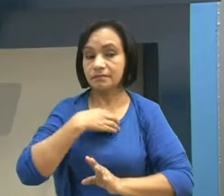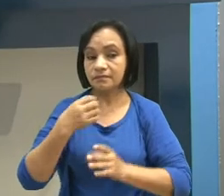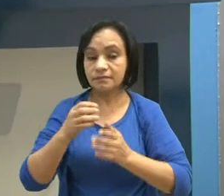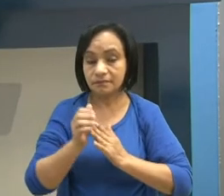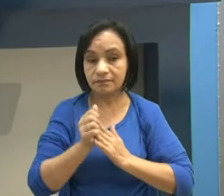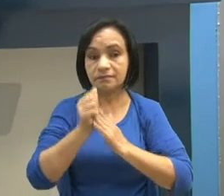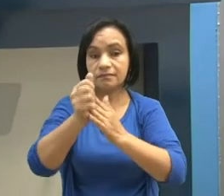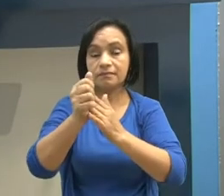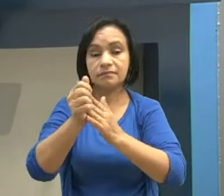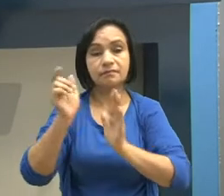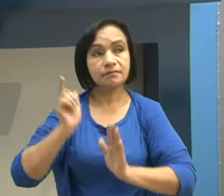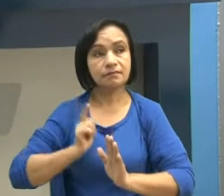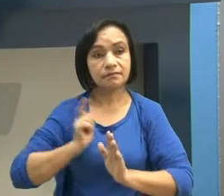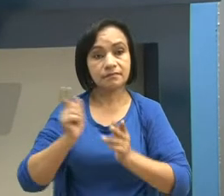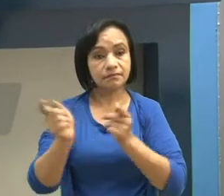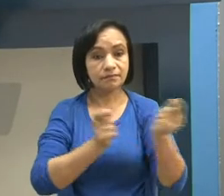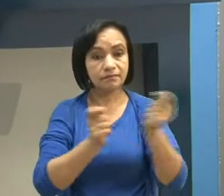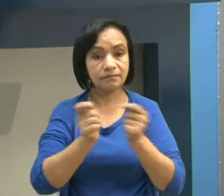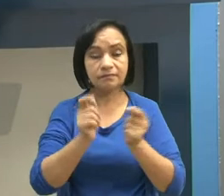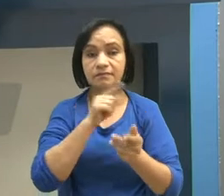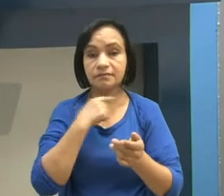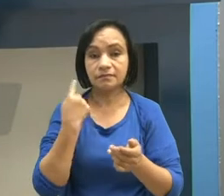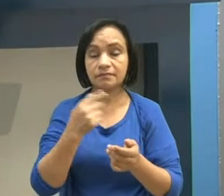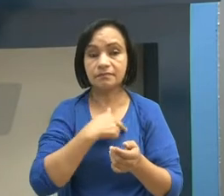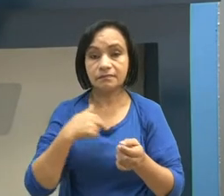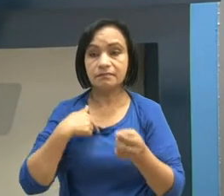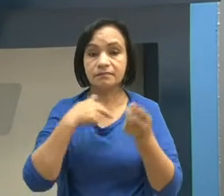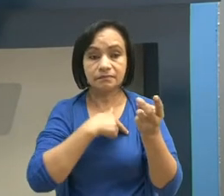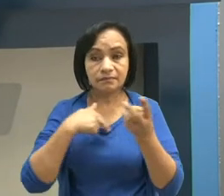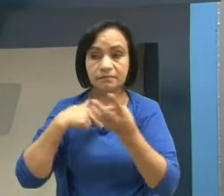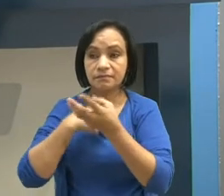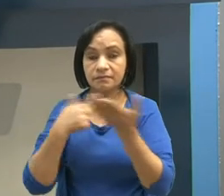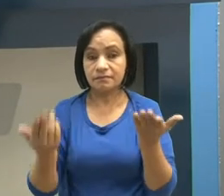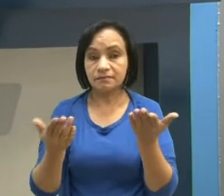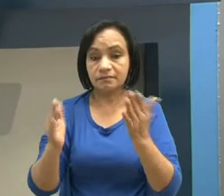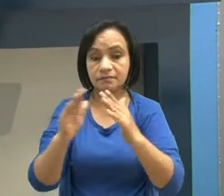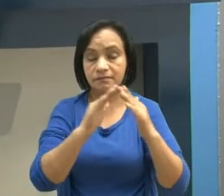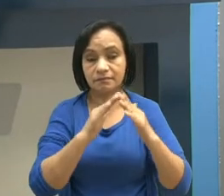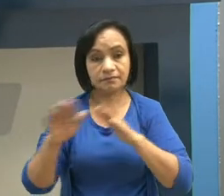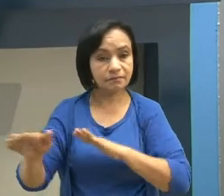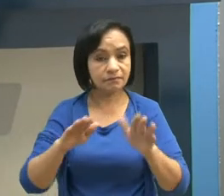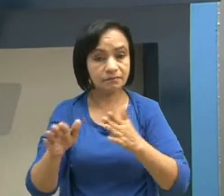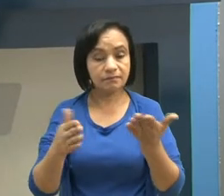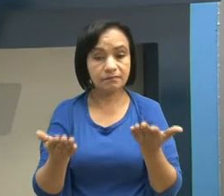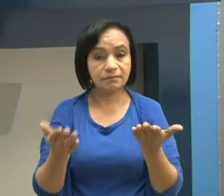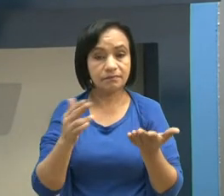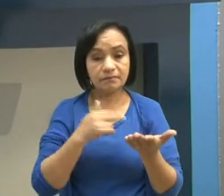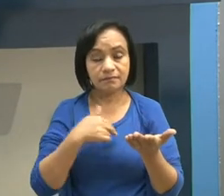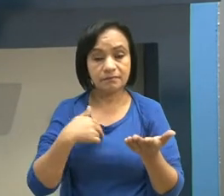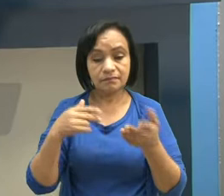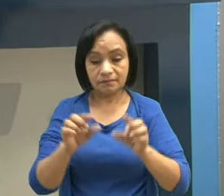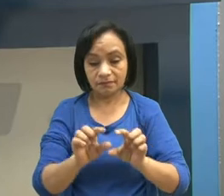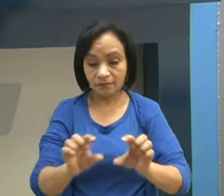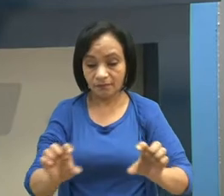pero además también tienen un control social efectivo sobre lo que estamos ejecutando. La comunidad no va a permitir que nosotros, si un